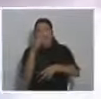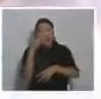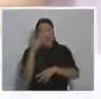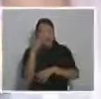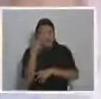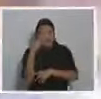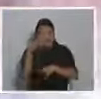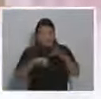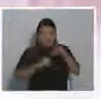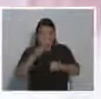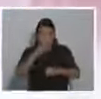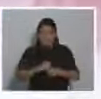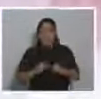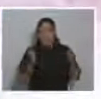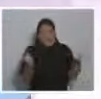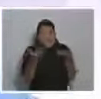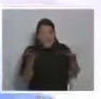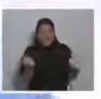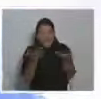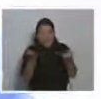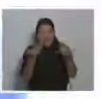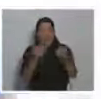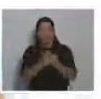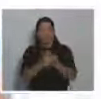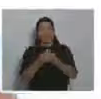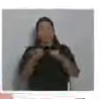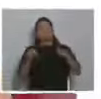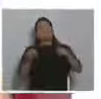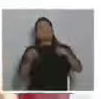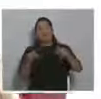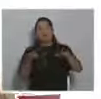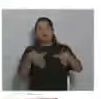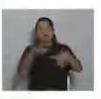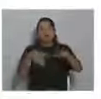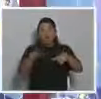Eso, hágale. Mueva el pie.